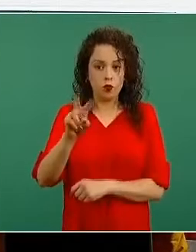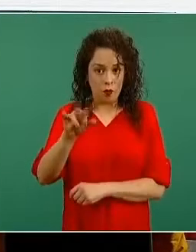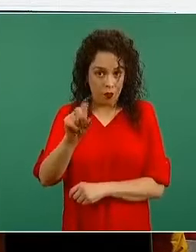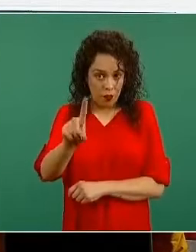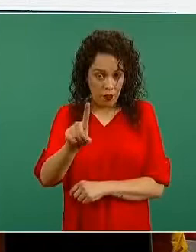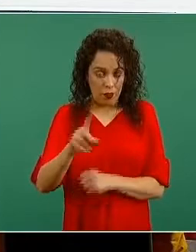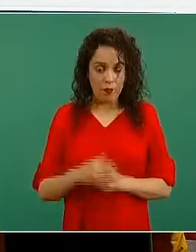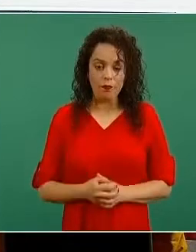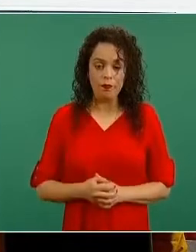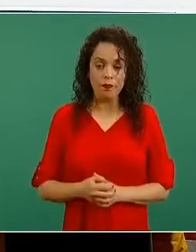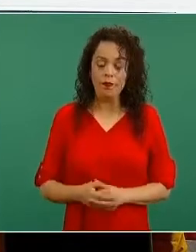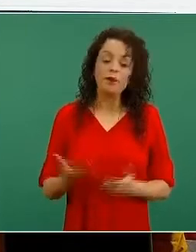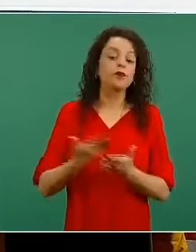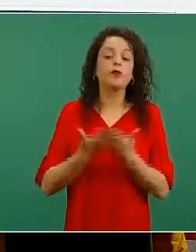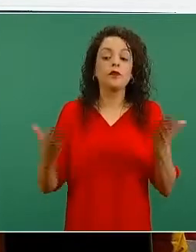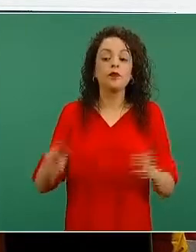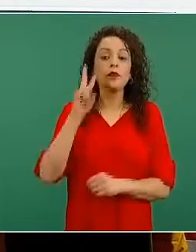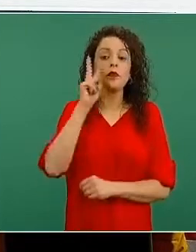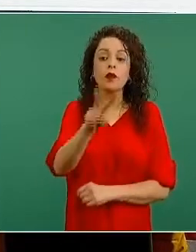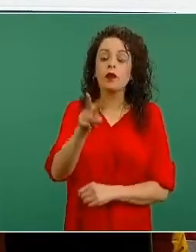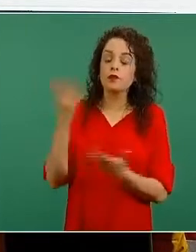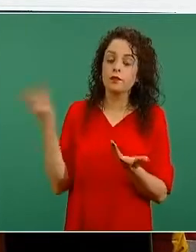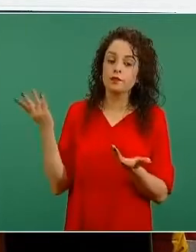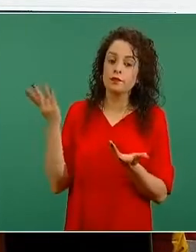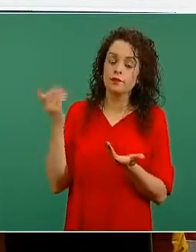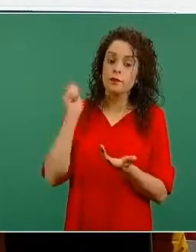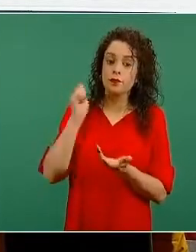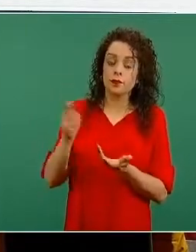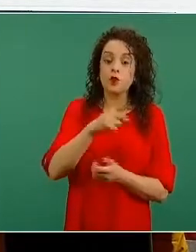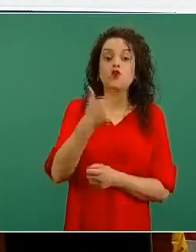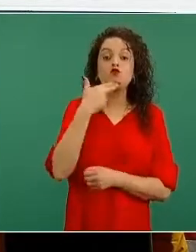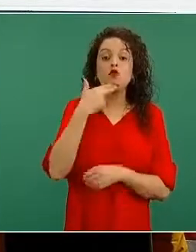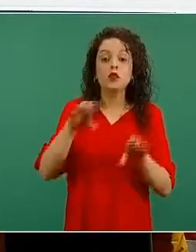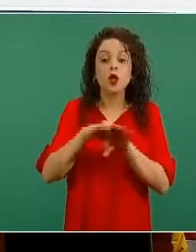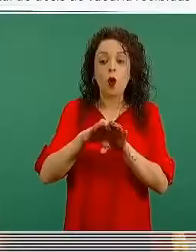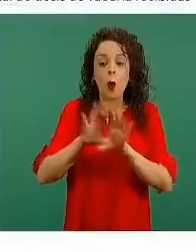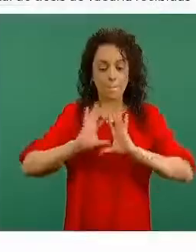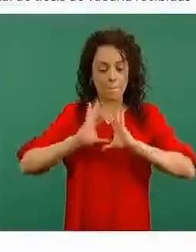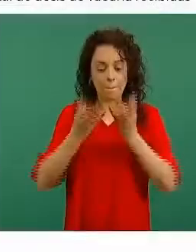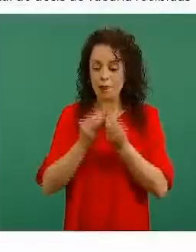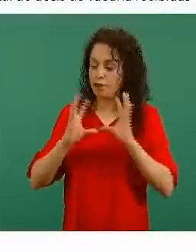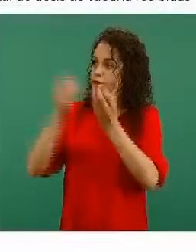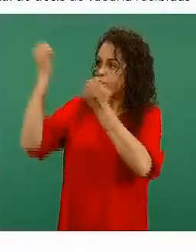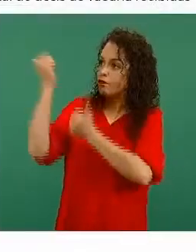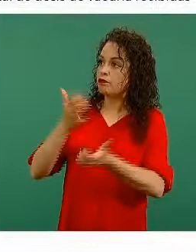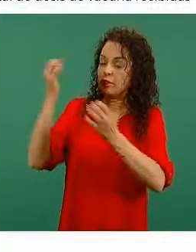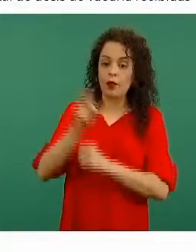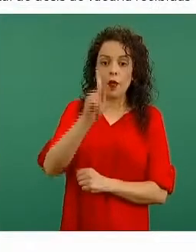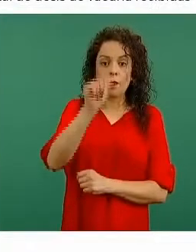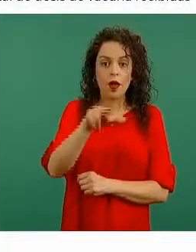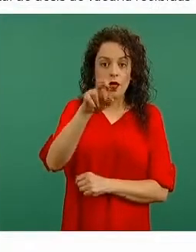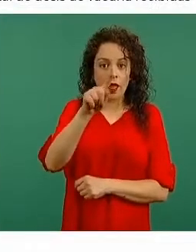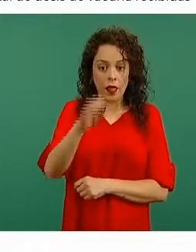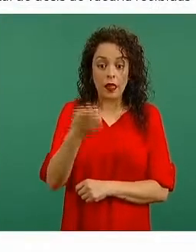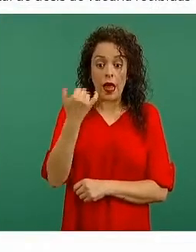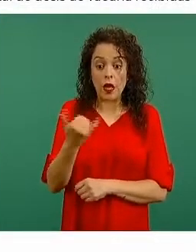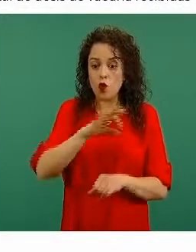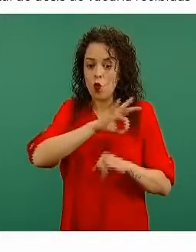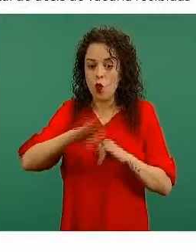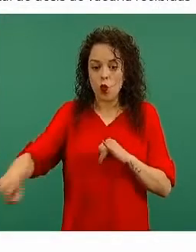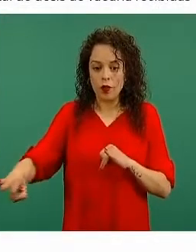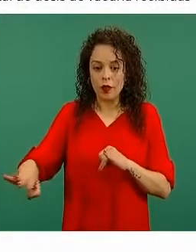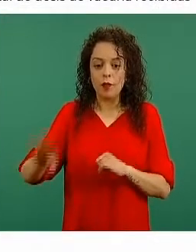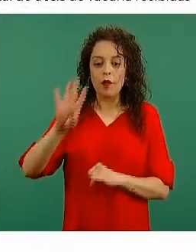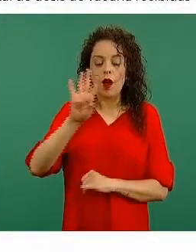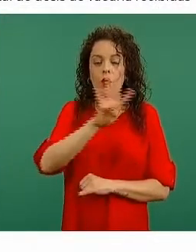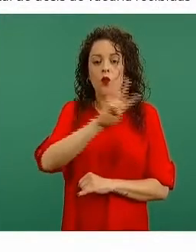Y aquí está la utilización de paquetes, estos paquetes ya completamente utilizados, y este que es el activo de esta semana,